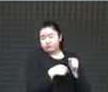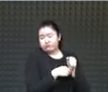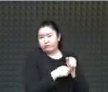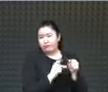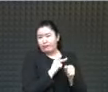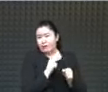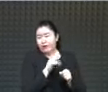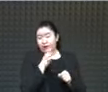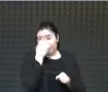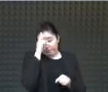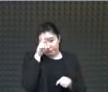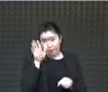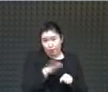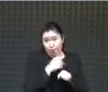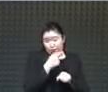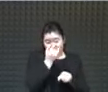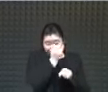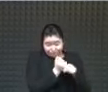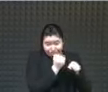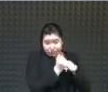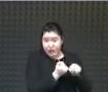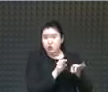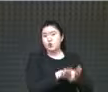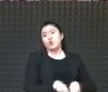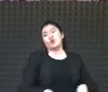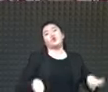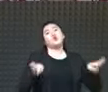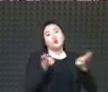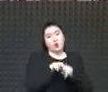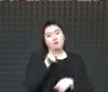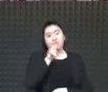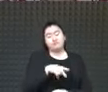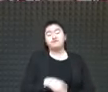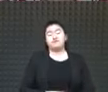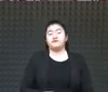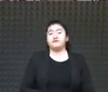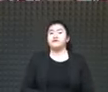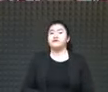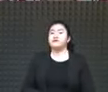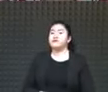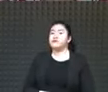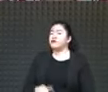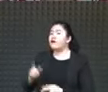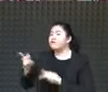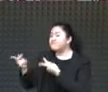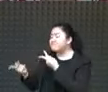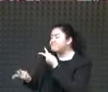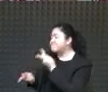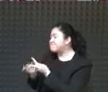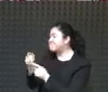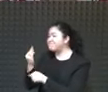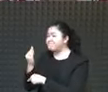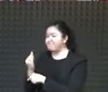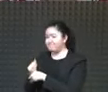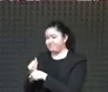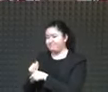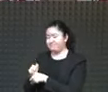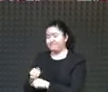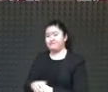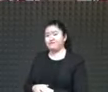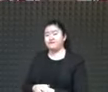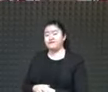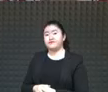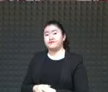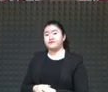es una investigación muy importante. Doctora, preguntarle en otro tema. Hoy se define